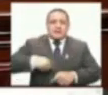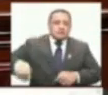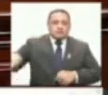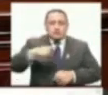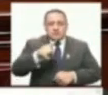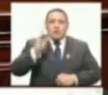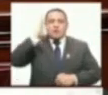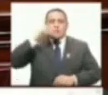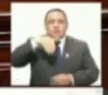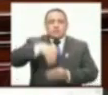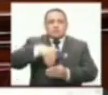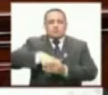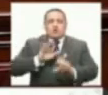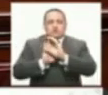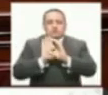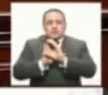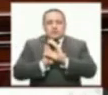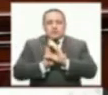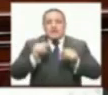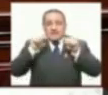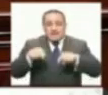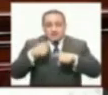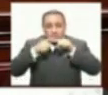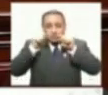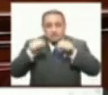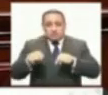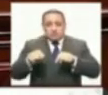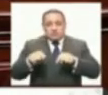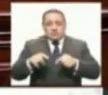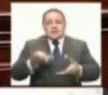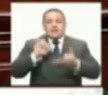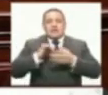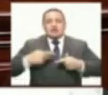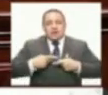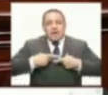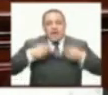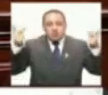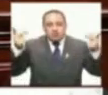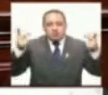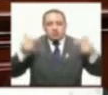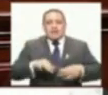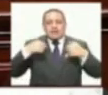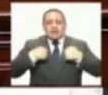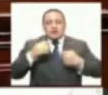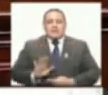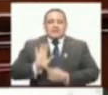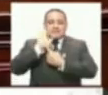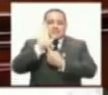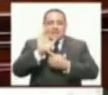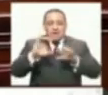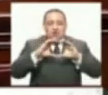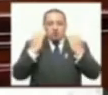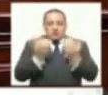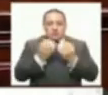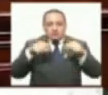un referéndum constituyente. Es por ello que anuncio que presentaremos ante el Congreso